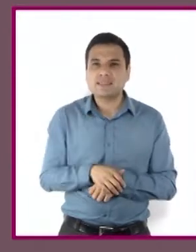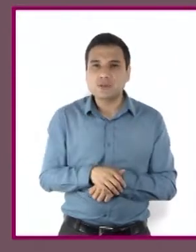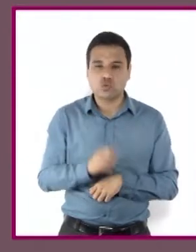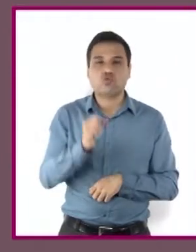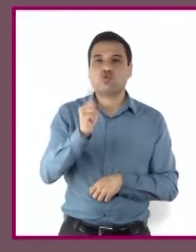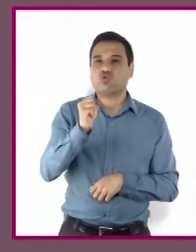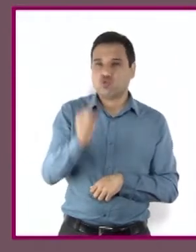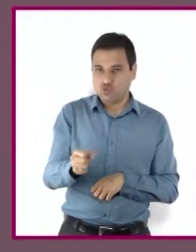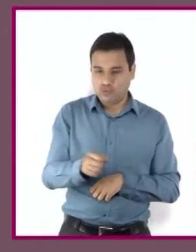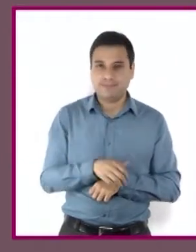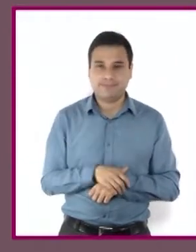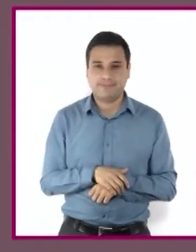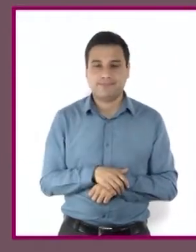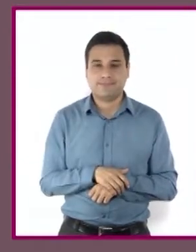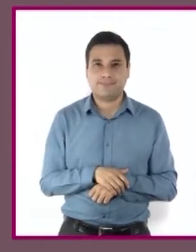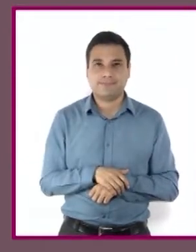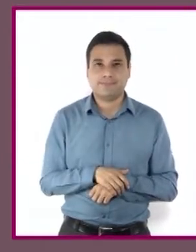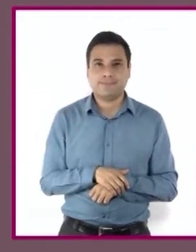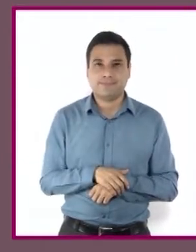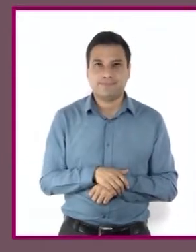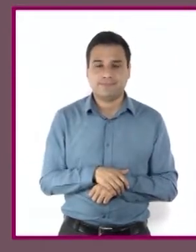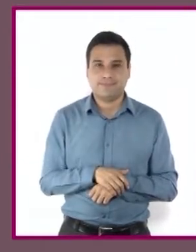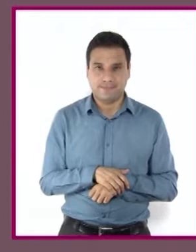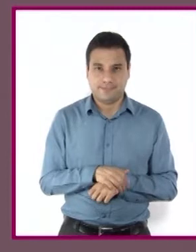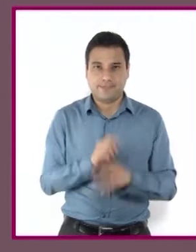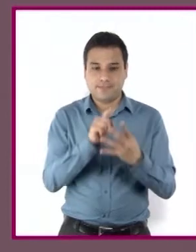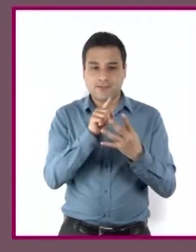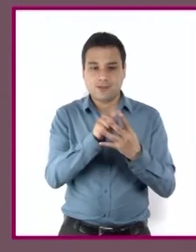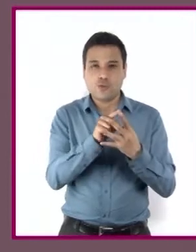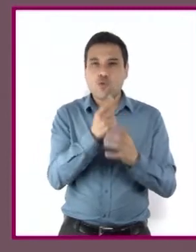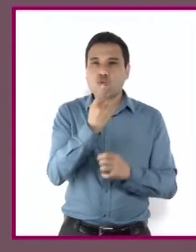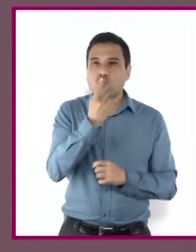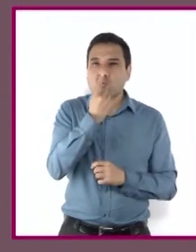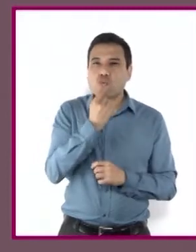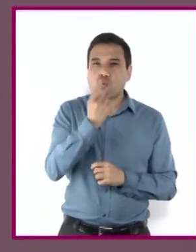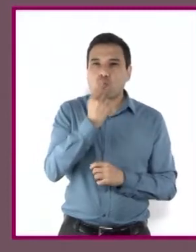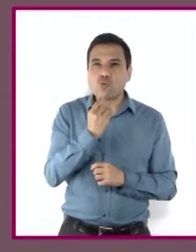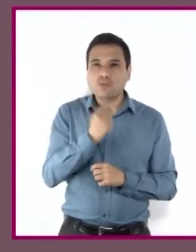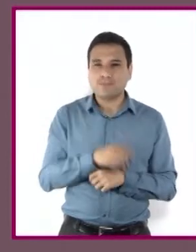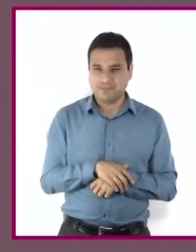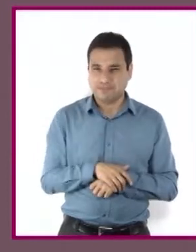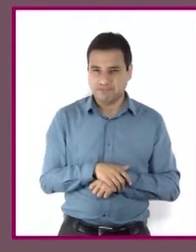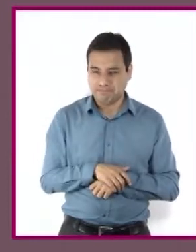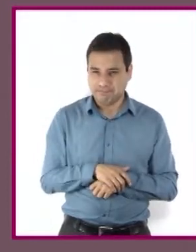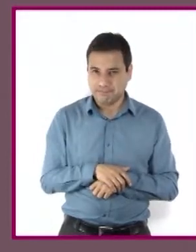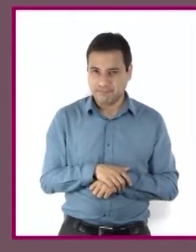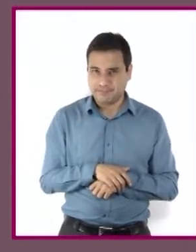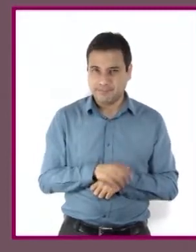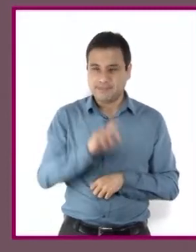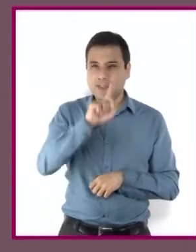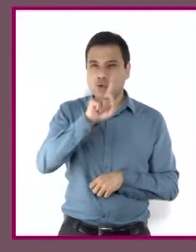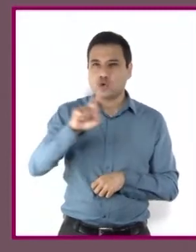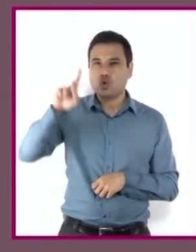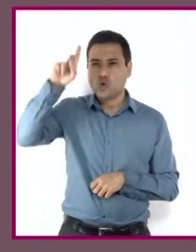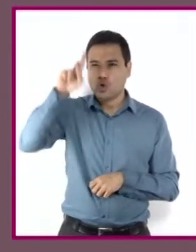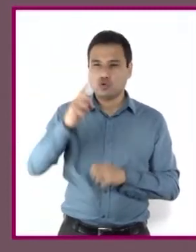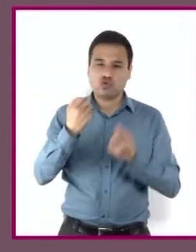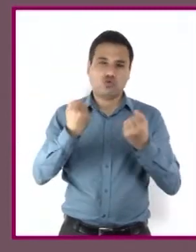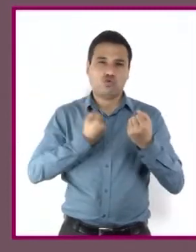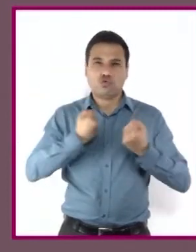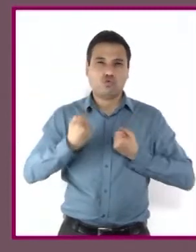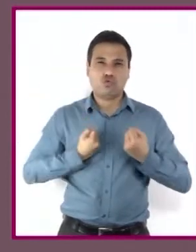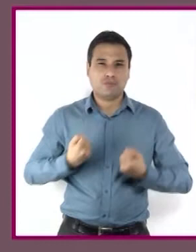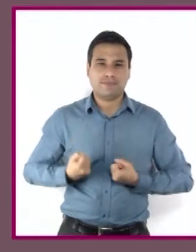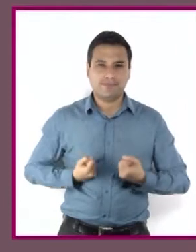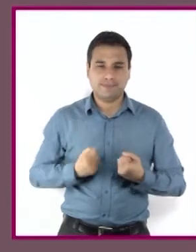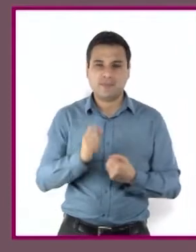sur. El Tezcatlipoca rojo, reconocido en varias culturas como Xipetotec o dios desollado,